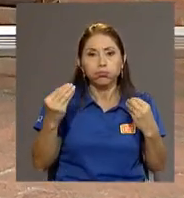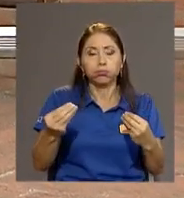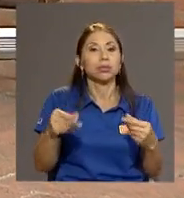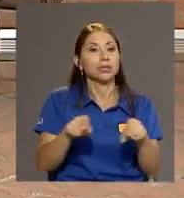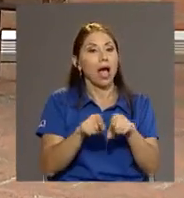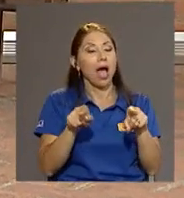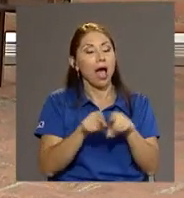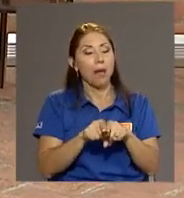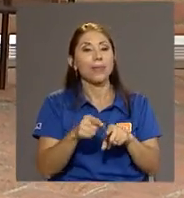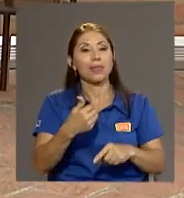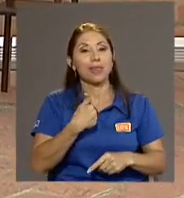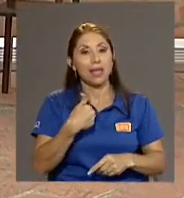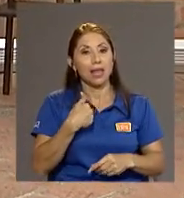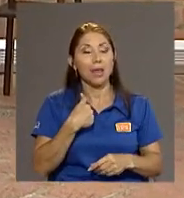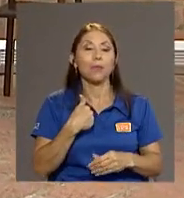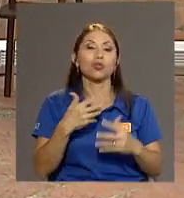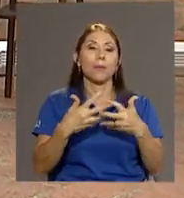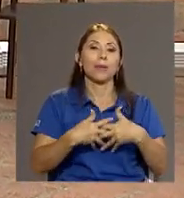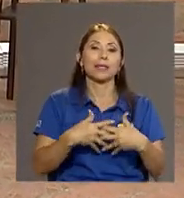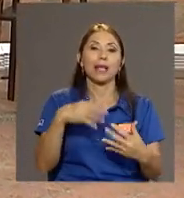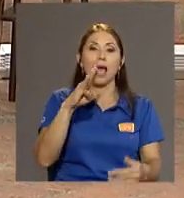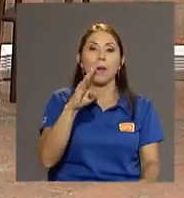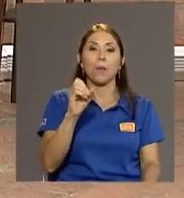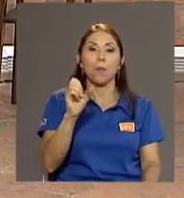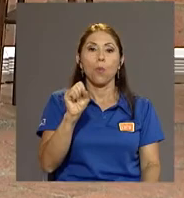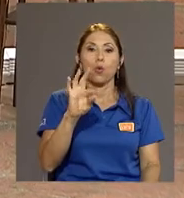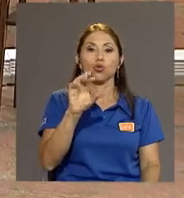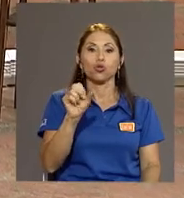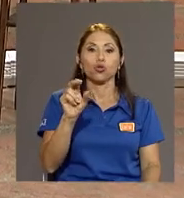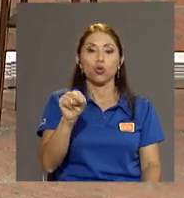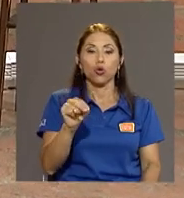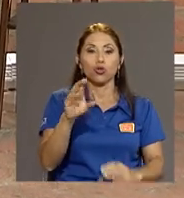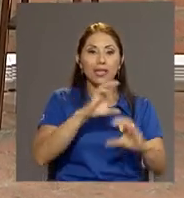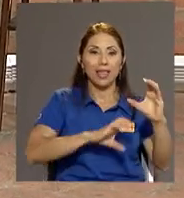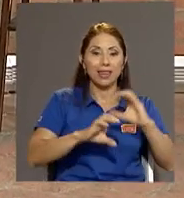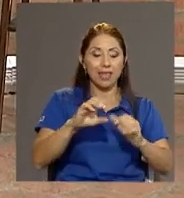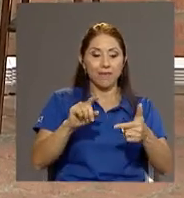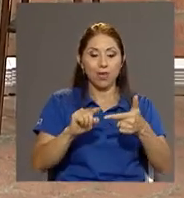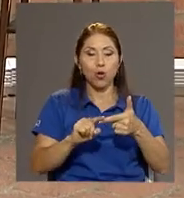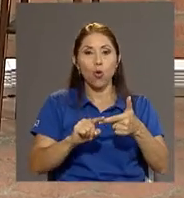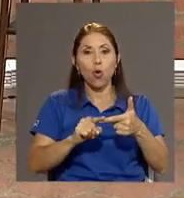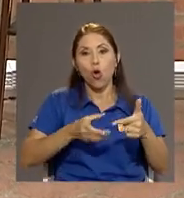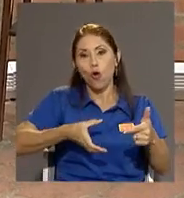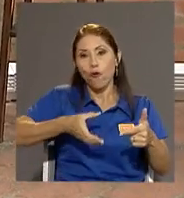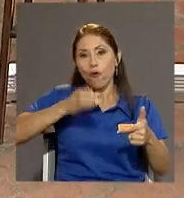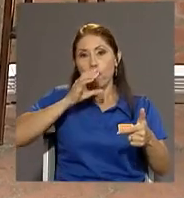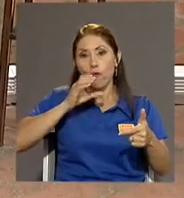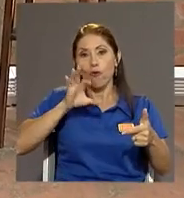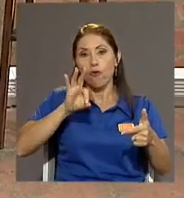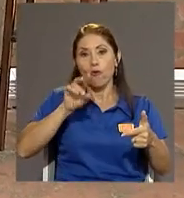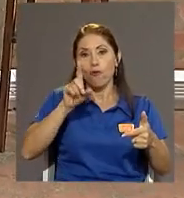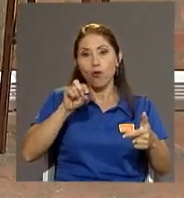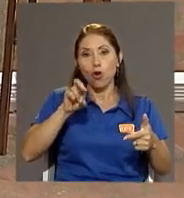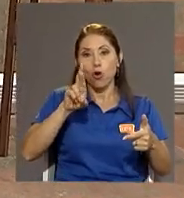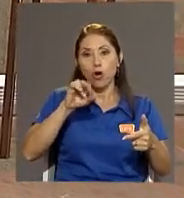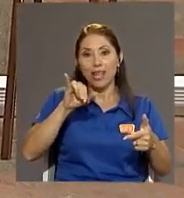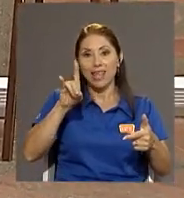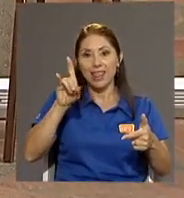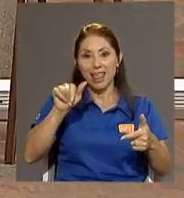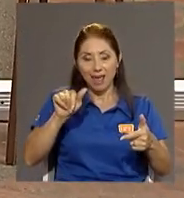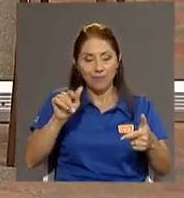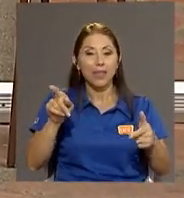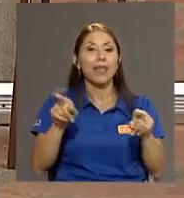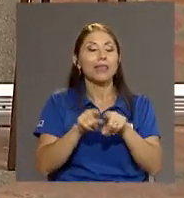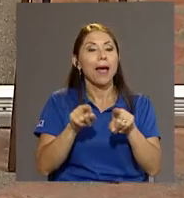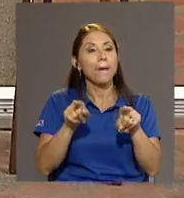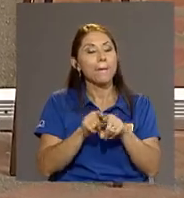también tenemos Boston Scientific, Florida Bebidas, entre las empresas aliadas, ¿verdad?